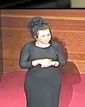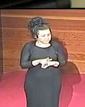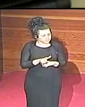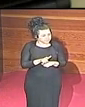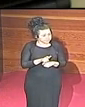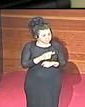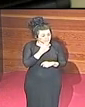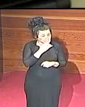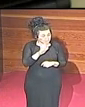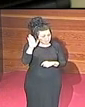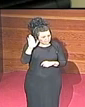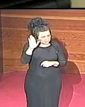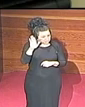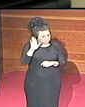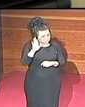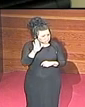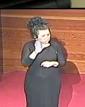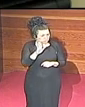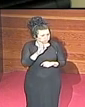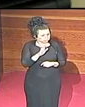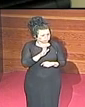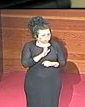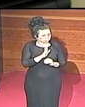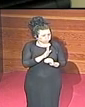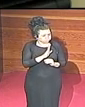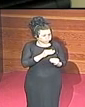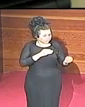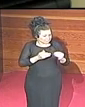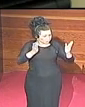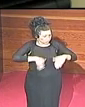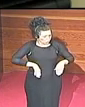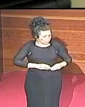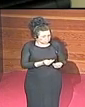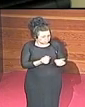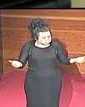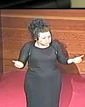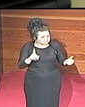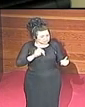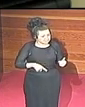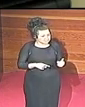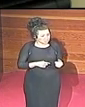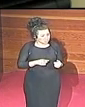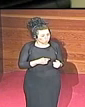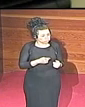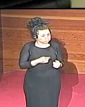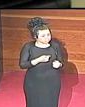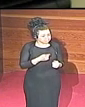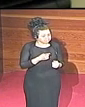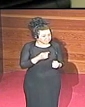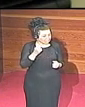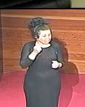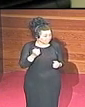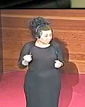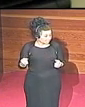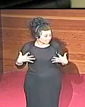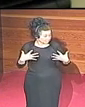los nazis intransigentes, la captura de criminales de guerra y, aquí escuchad bien, la